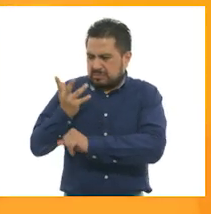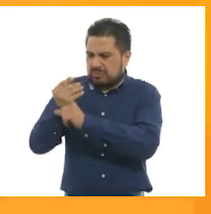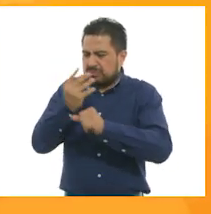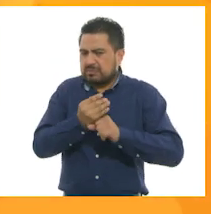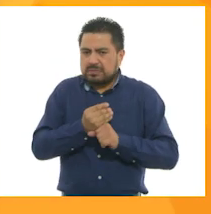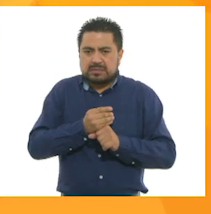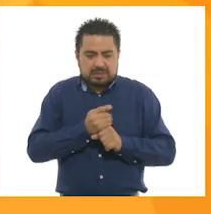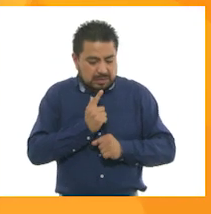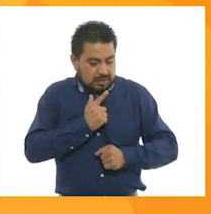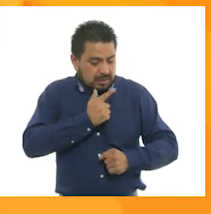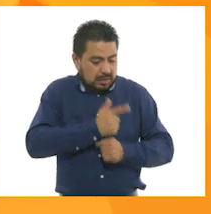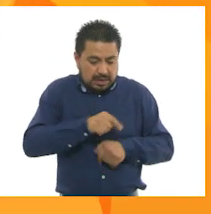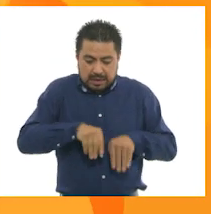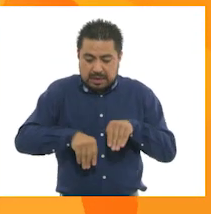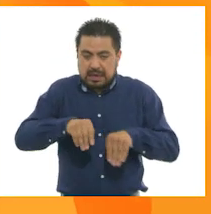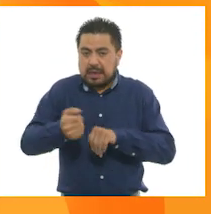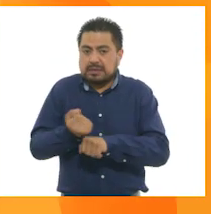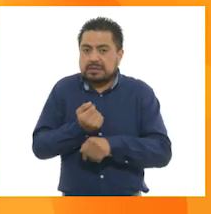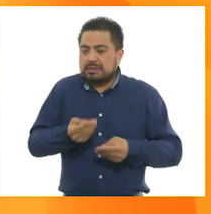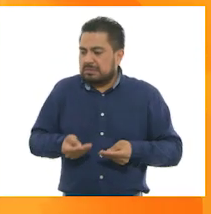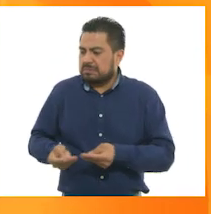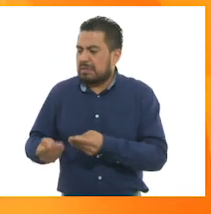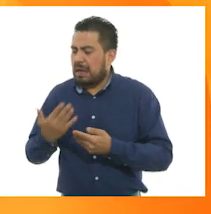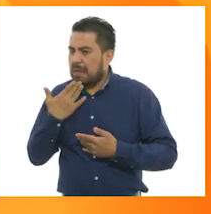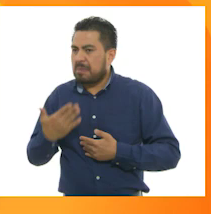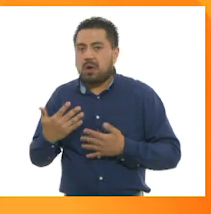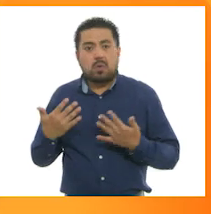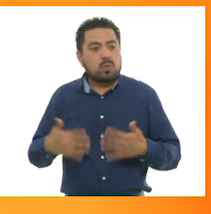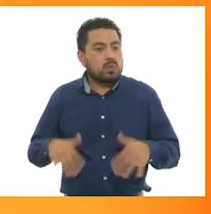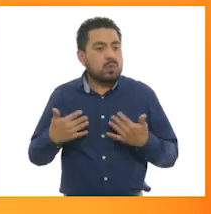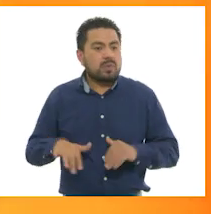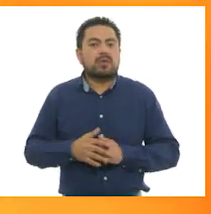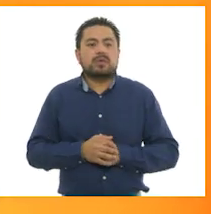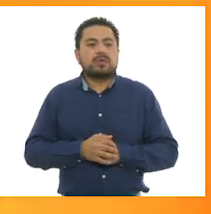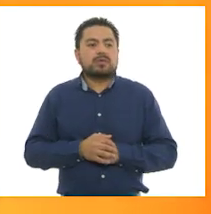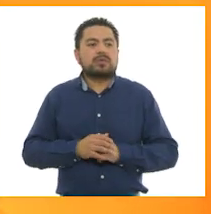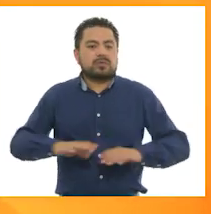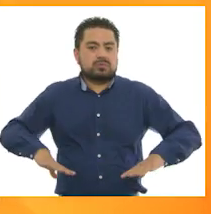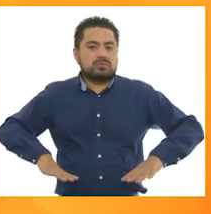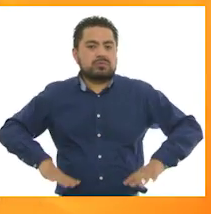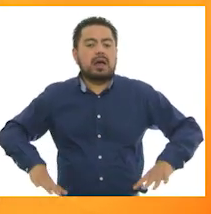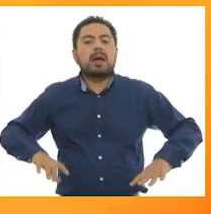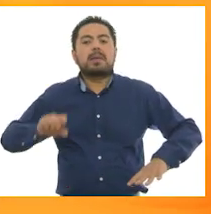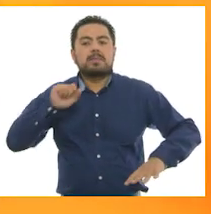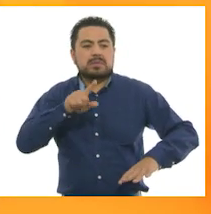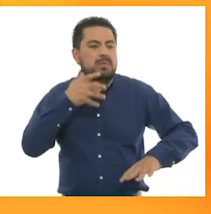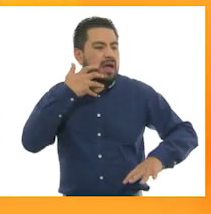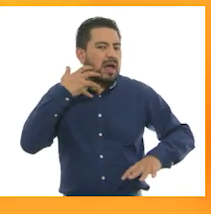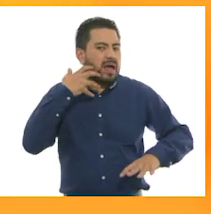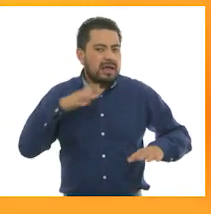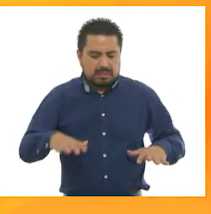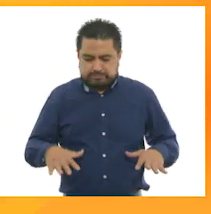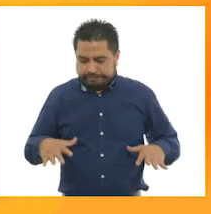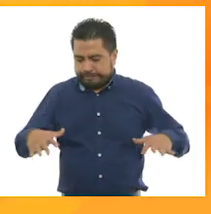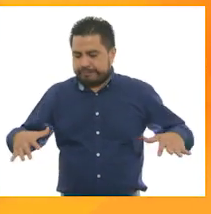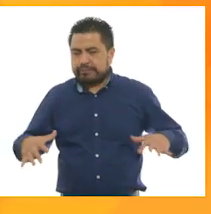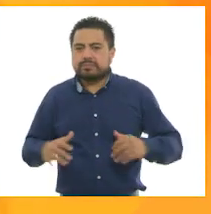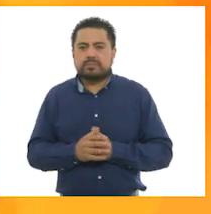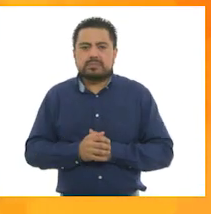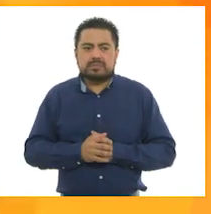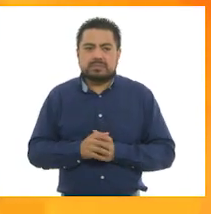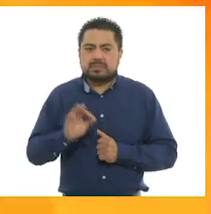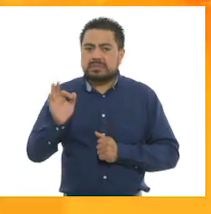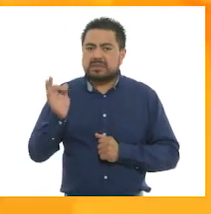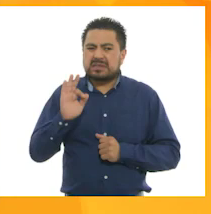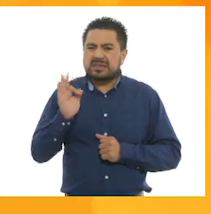Encontró unas zapatillas que le iban perfectas y un tutú tamaño tigre. ¿Y si todo